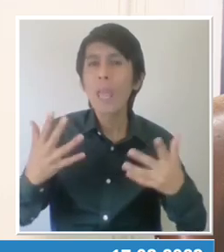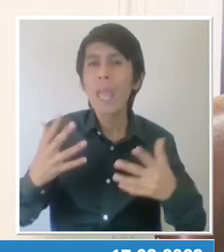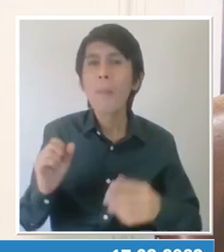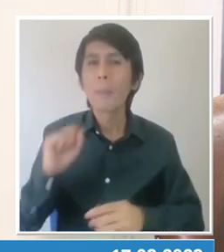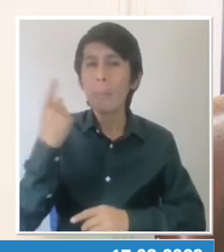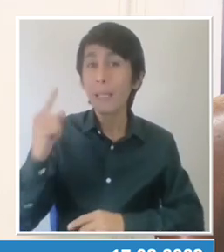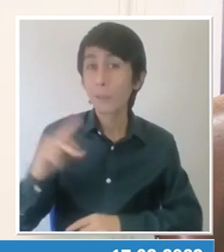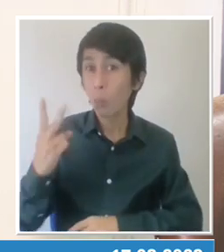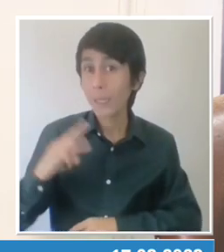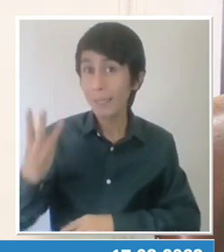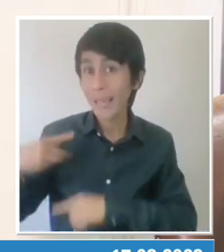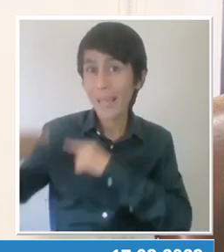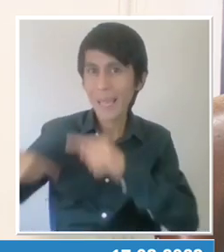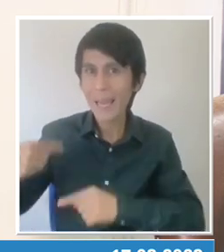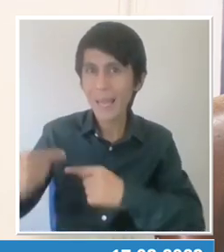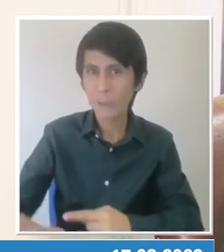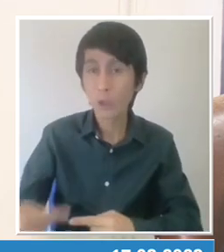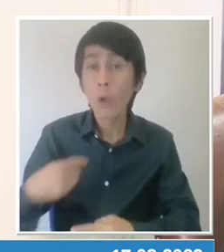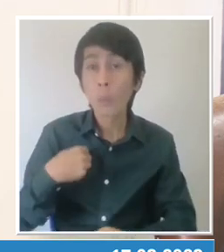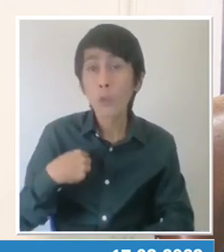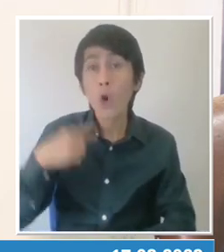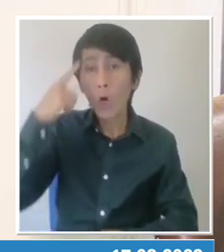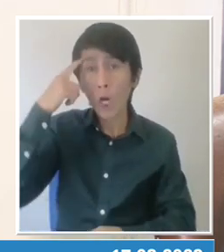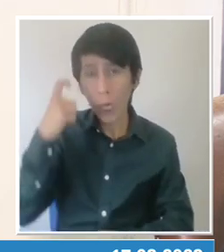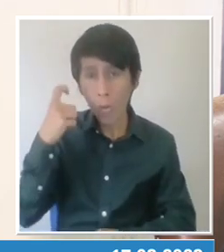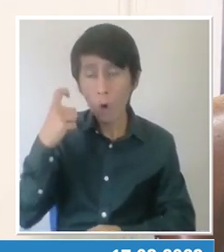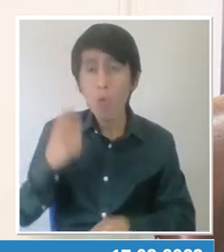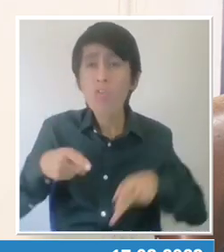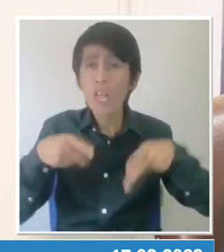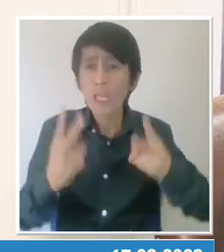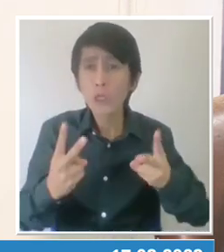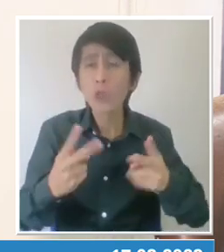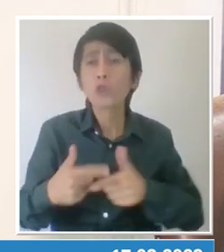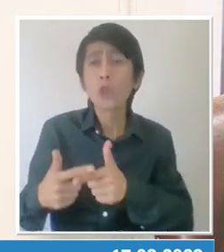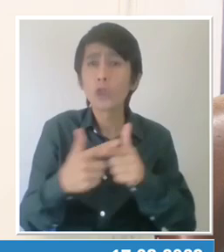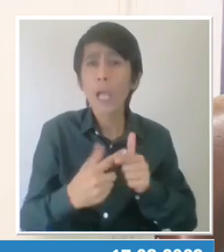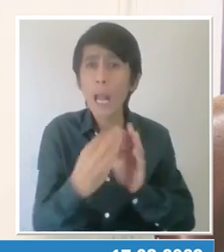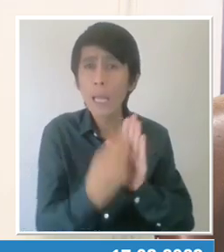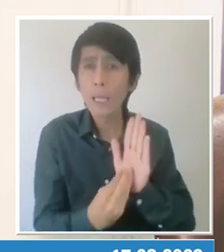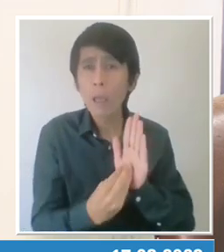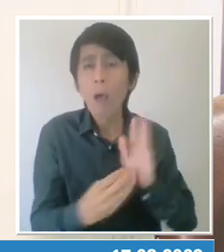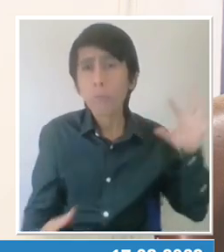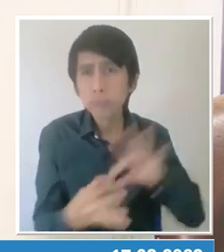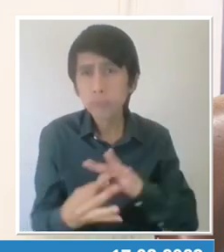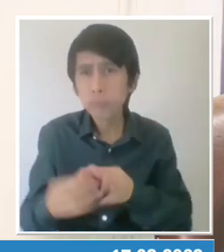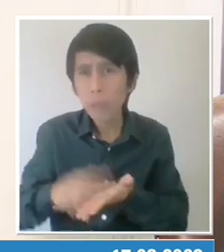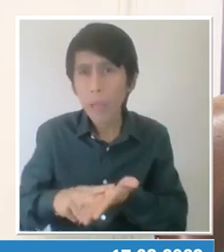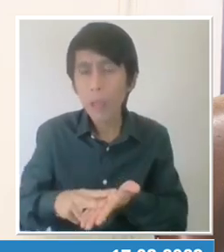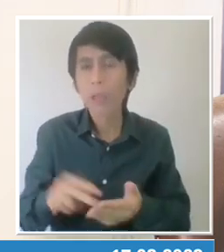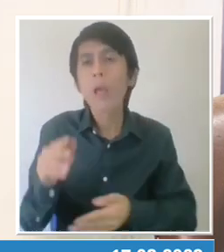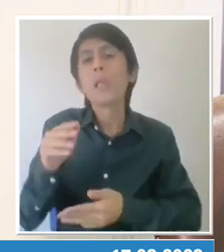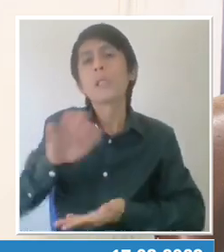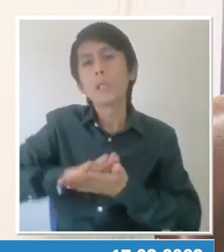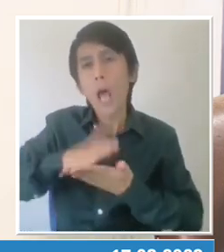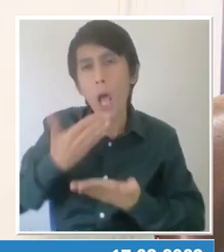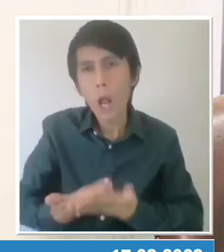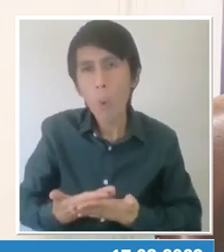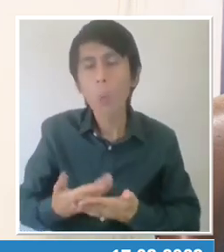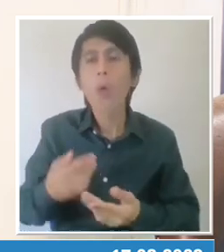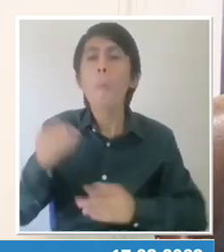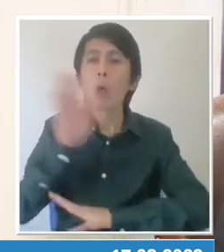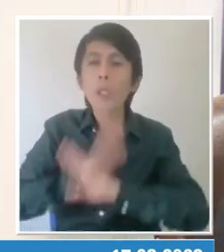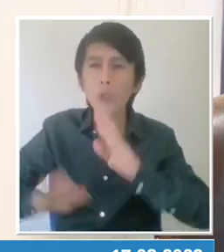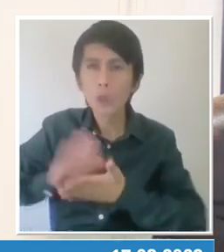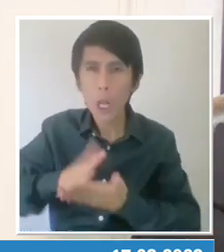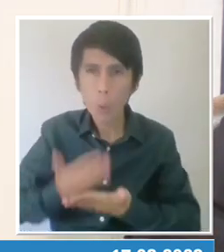en la materialización de los derechos sociales, a la salud, a la protección de la salud, a la educación, a